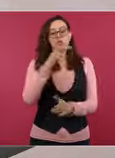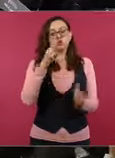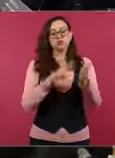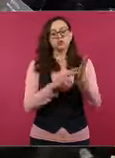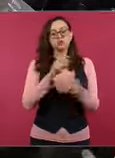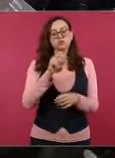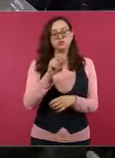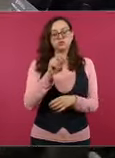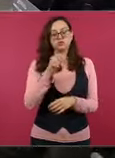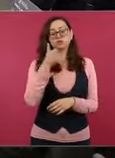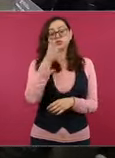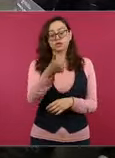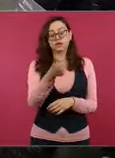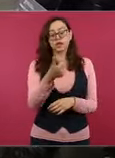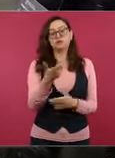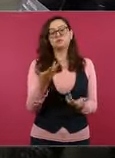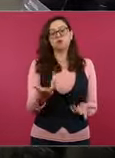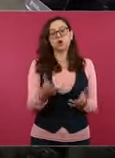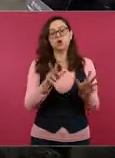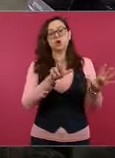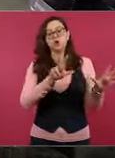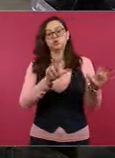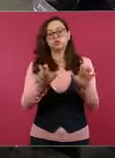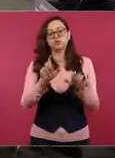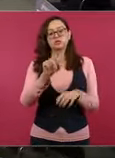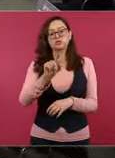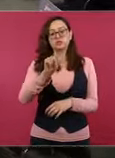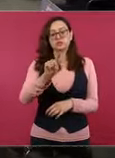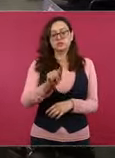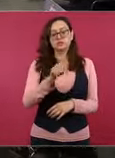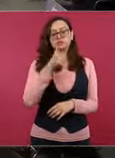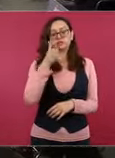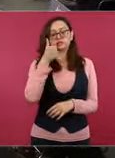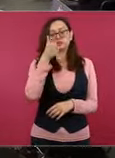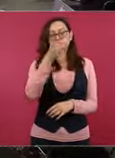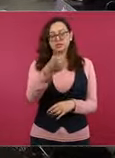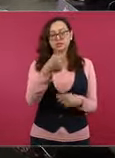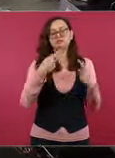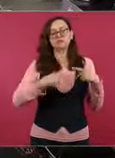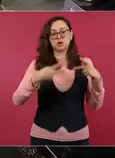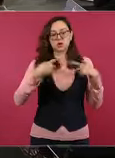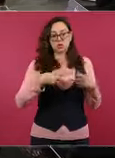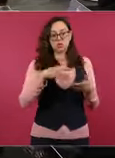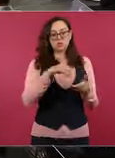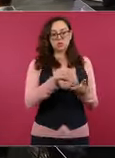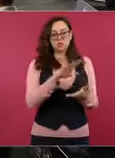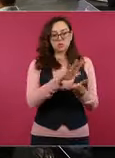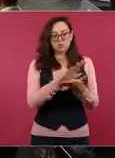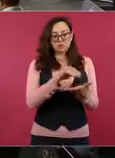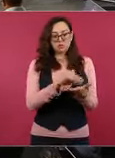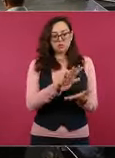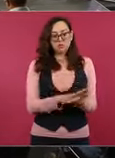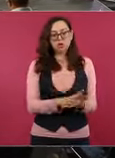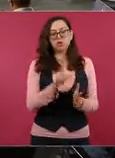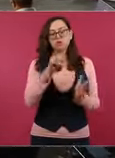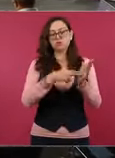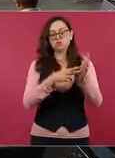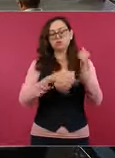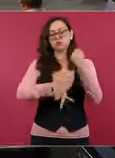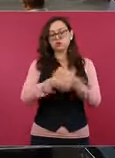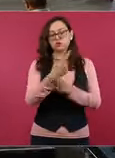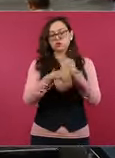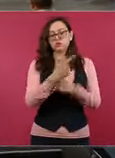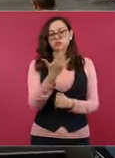40,876, 876 registrados, en 2012 59,000,